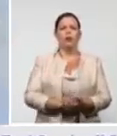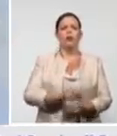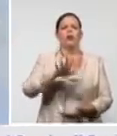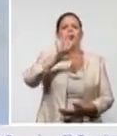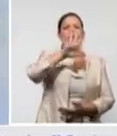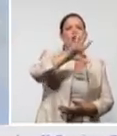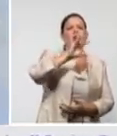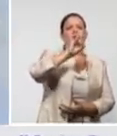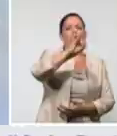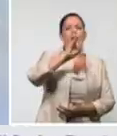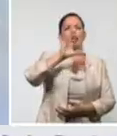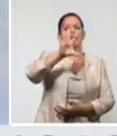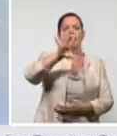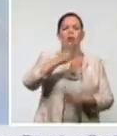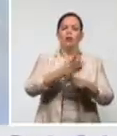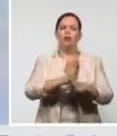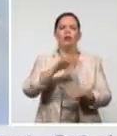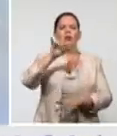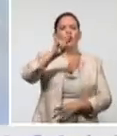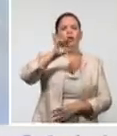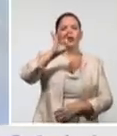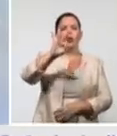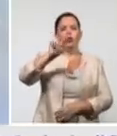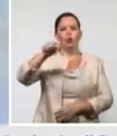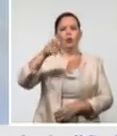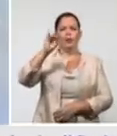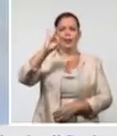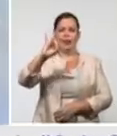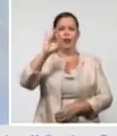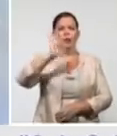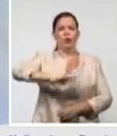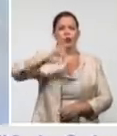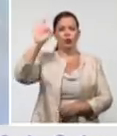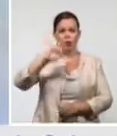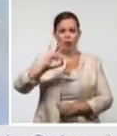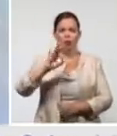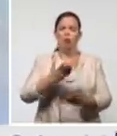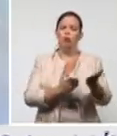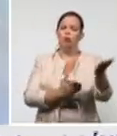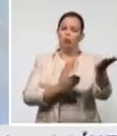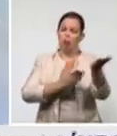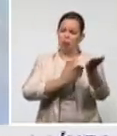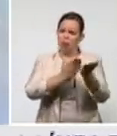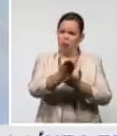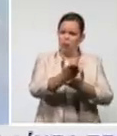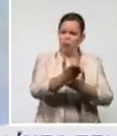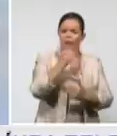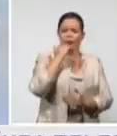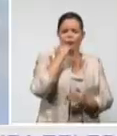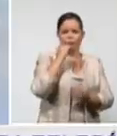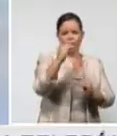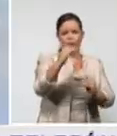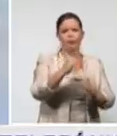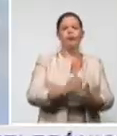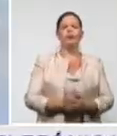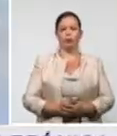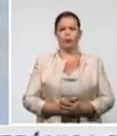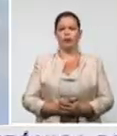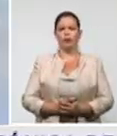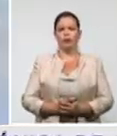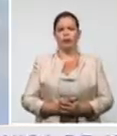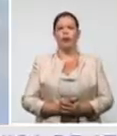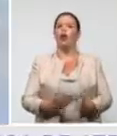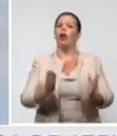575, el 98,7%, con una evolución clínica estable. No tenemos